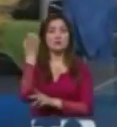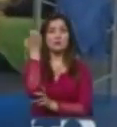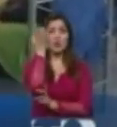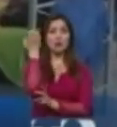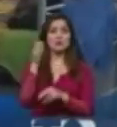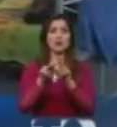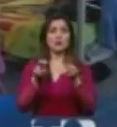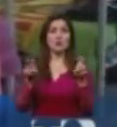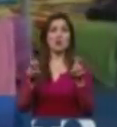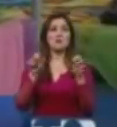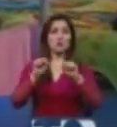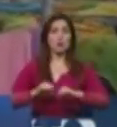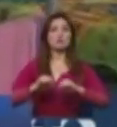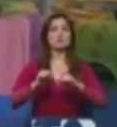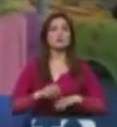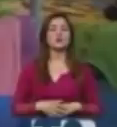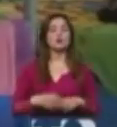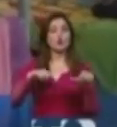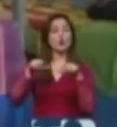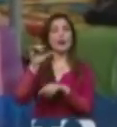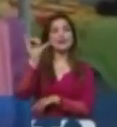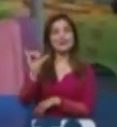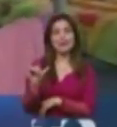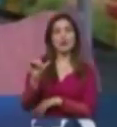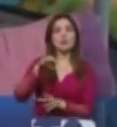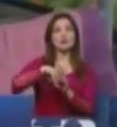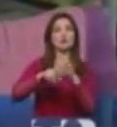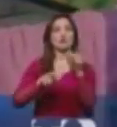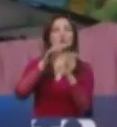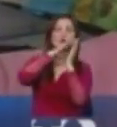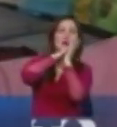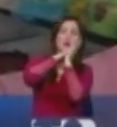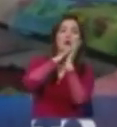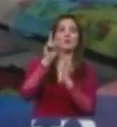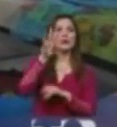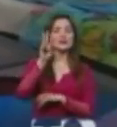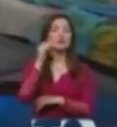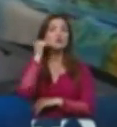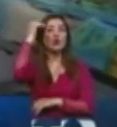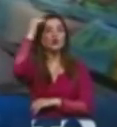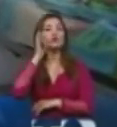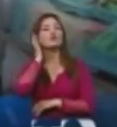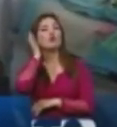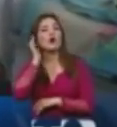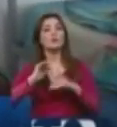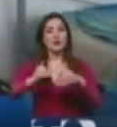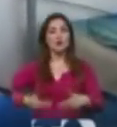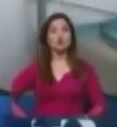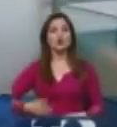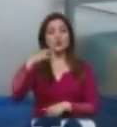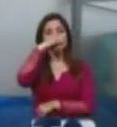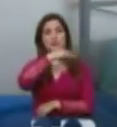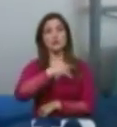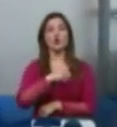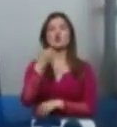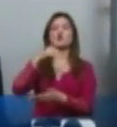emergencia natural. En este centro ubicado en el sector de la Ye están 26 personas, entre adultos mayores, mujeres embarazadas y niños. ¿Cuáles